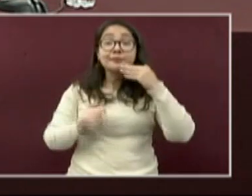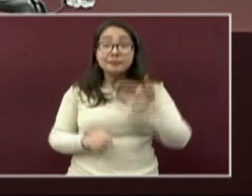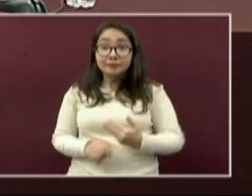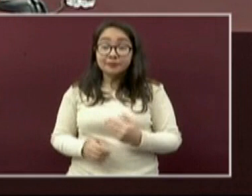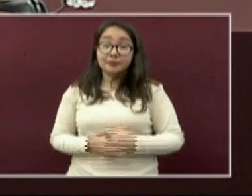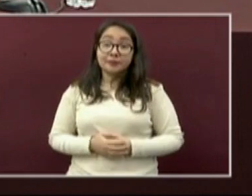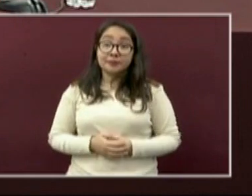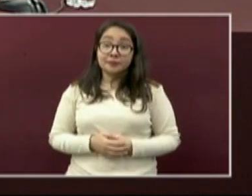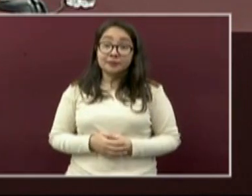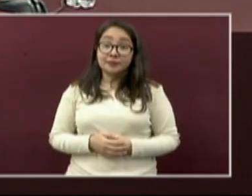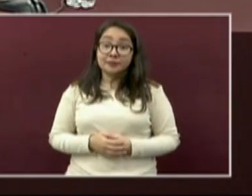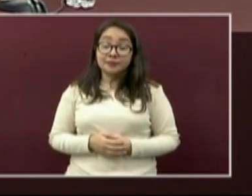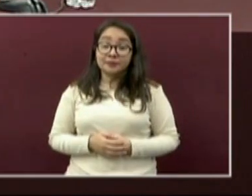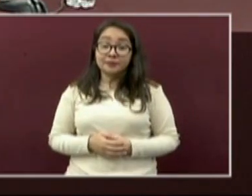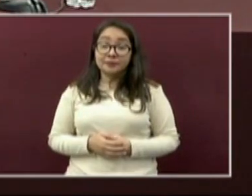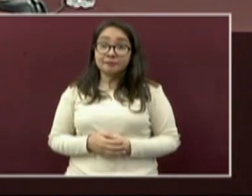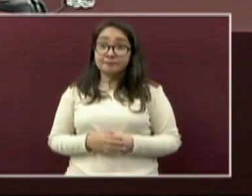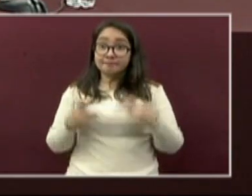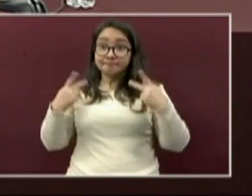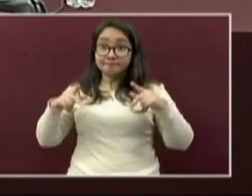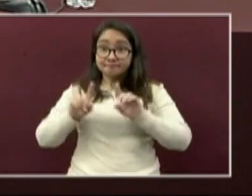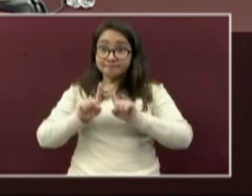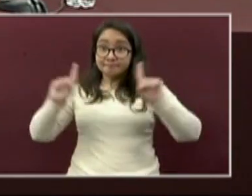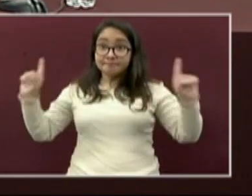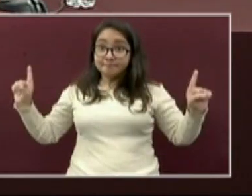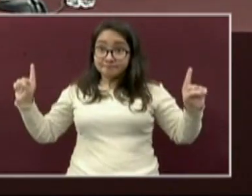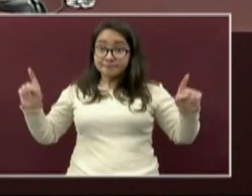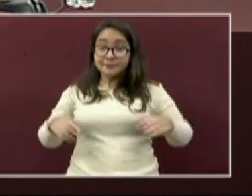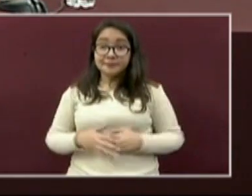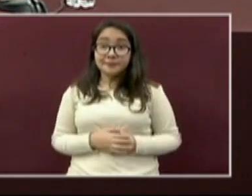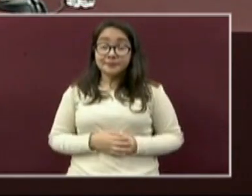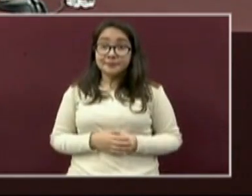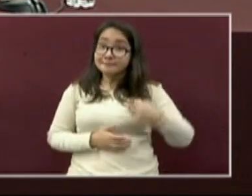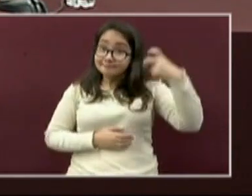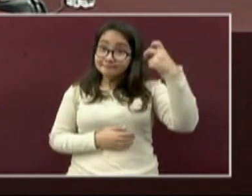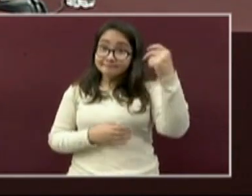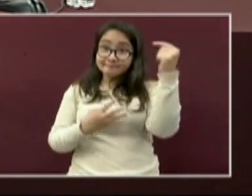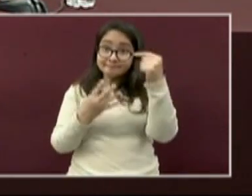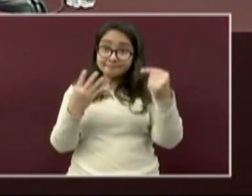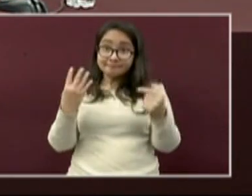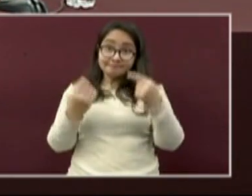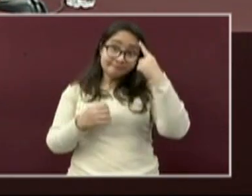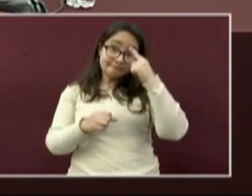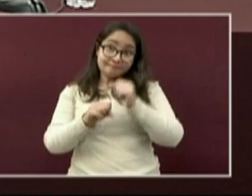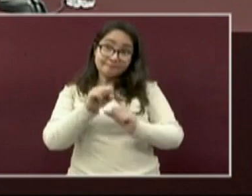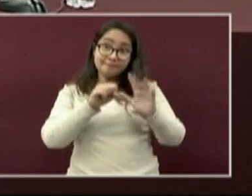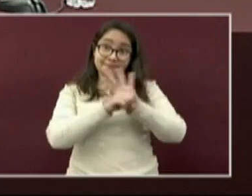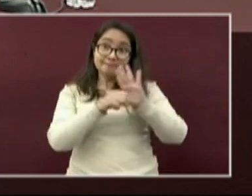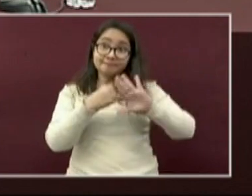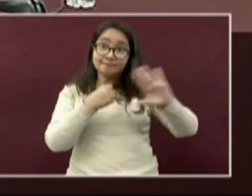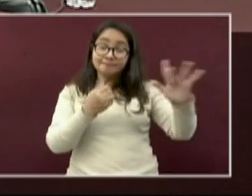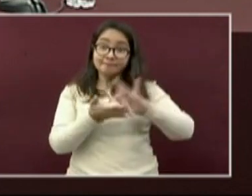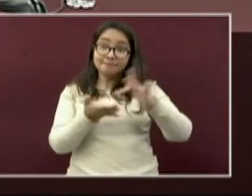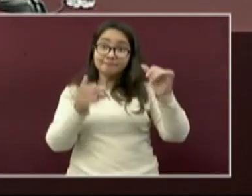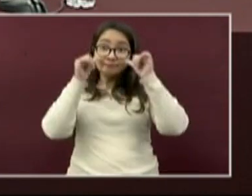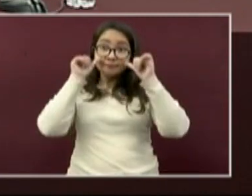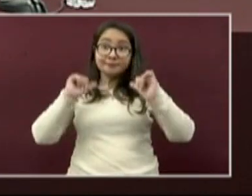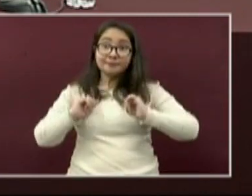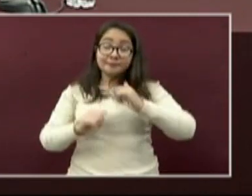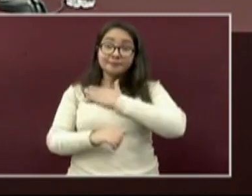cubra su nariz su boca y la sana distancia estas son las armas contra el coronavirus muchas gracias por su